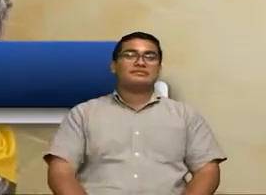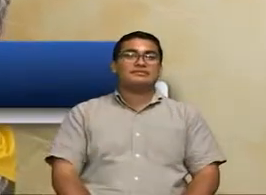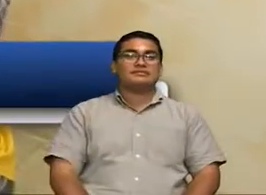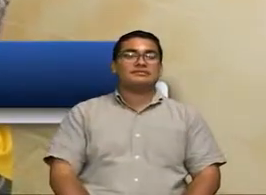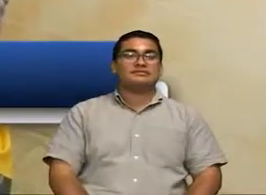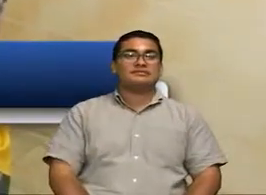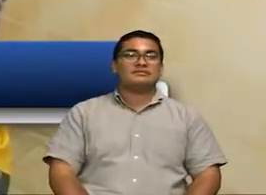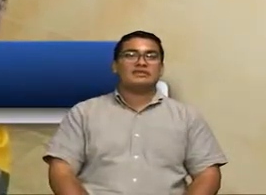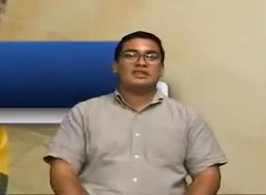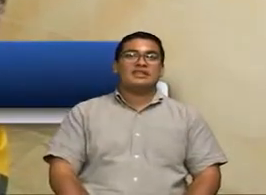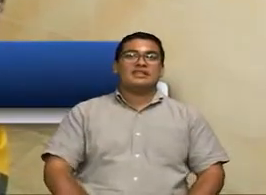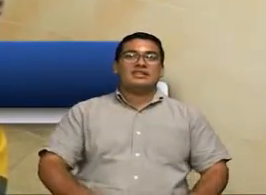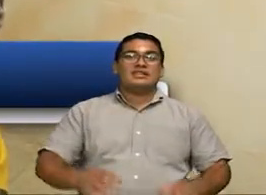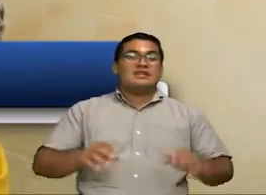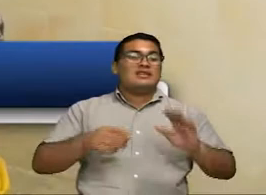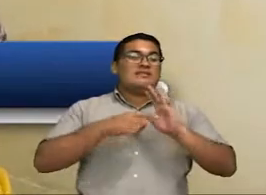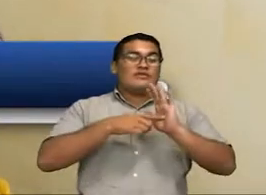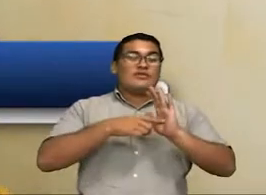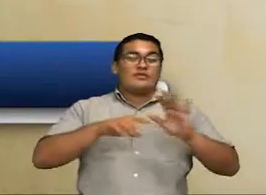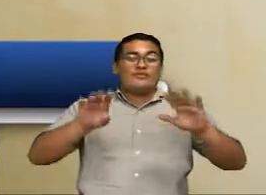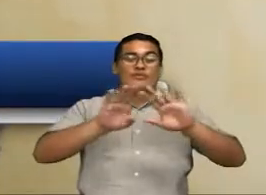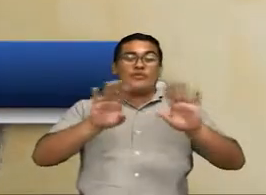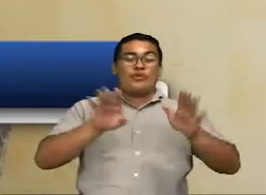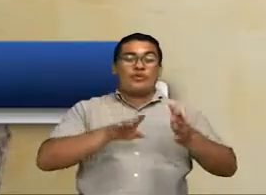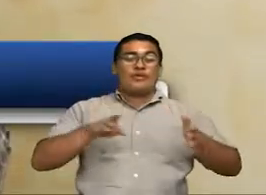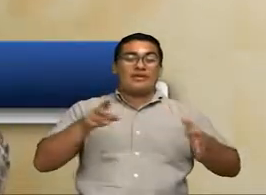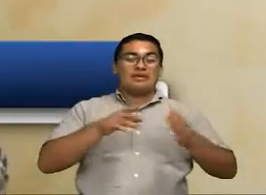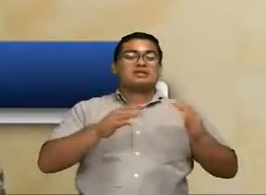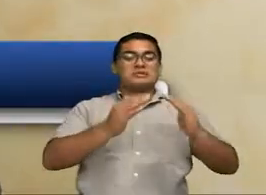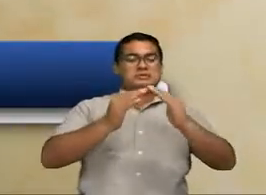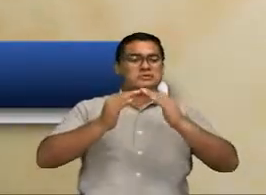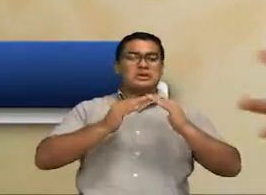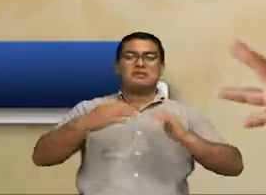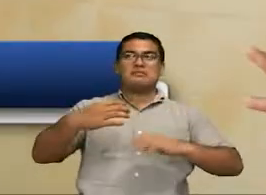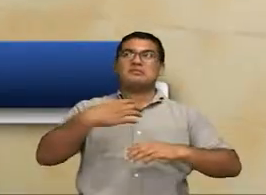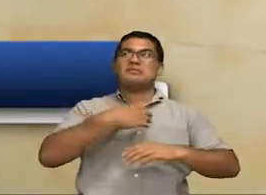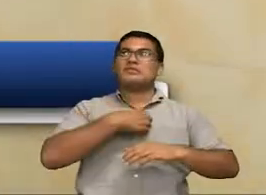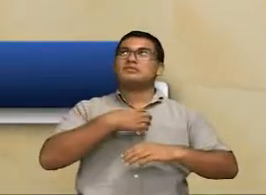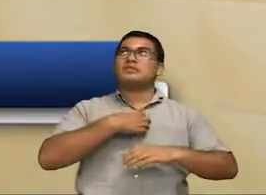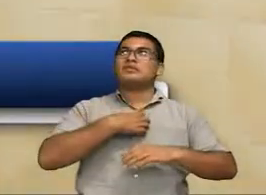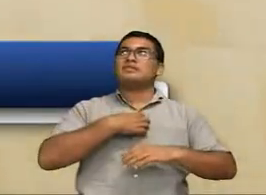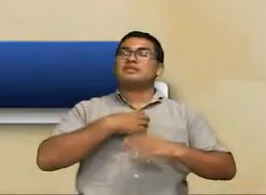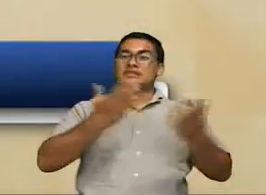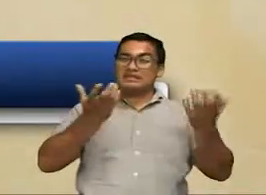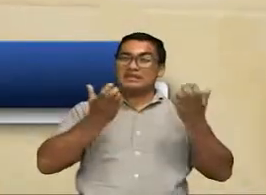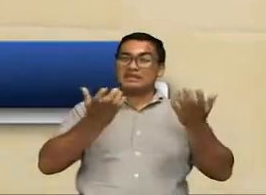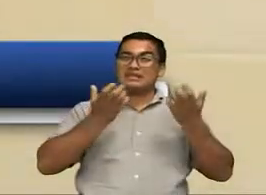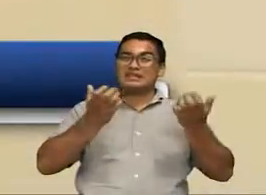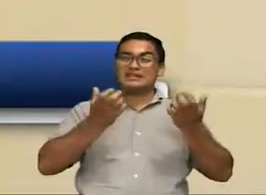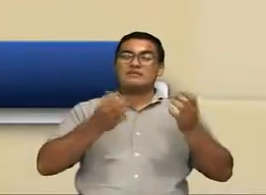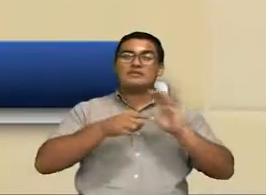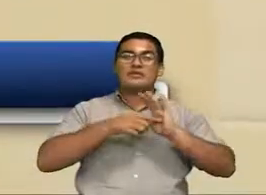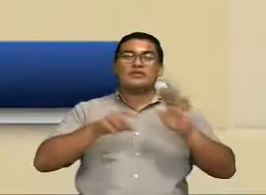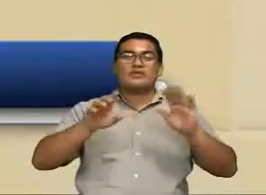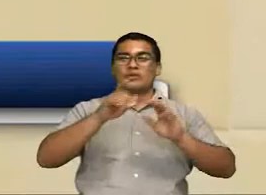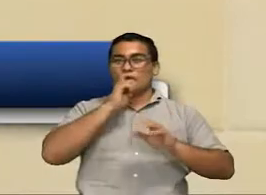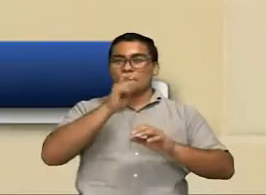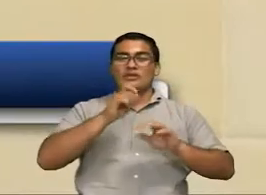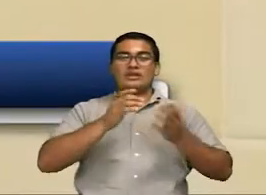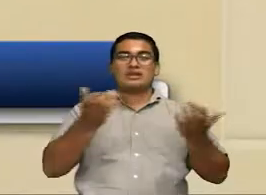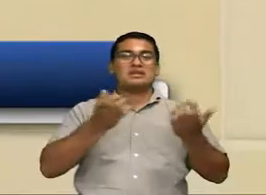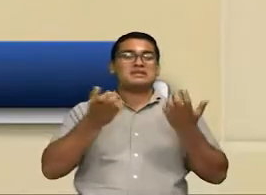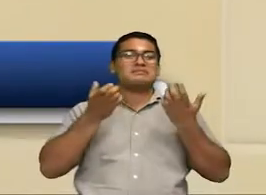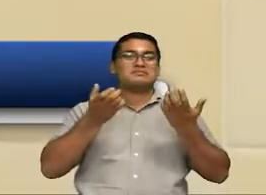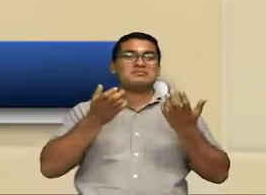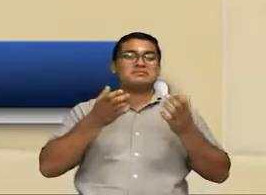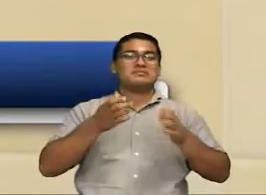Esta posición, las mujeres embarazadas de la ciudad no se atreven a hacerla. Ellas prefieren, por ejemplo, el expulsatorio. Sí,